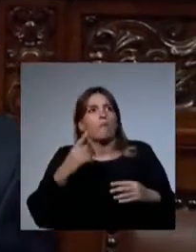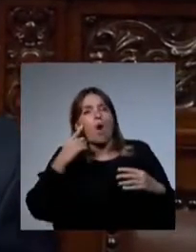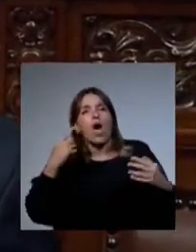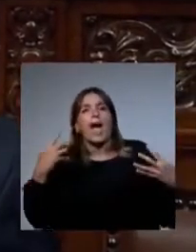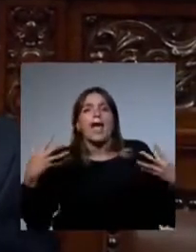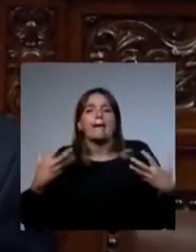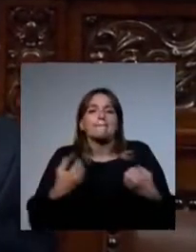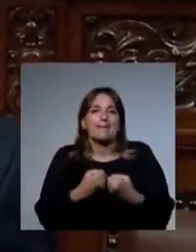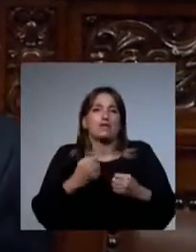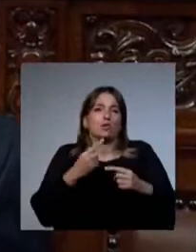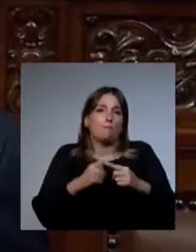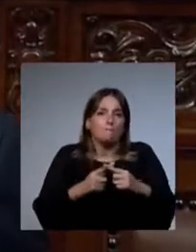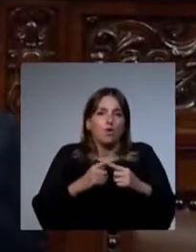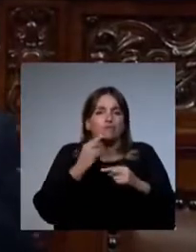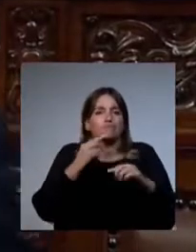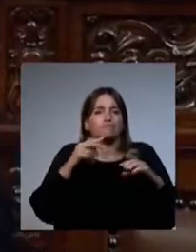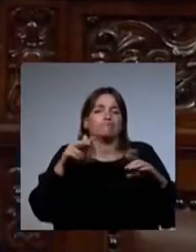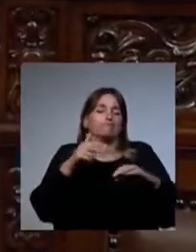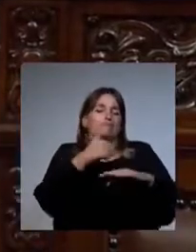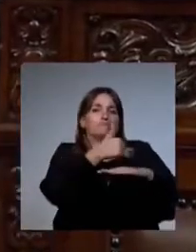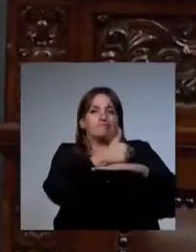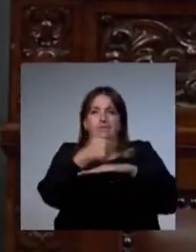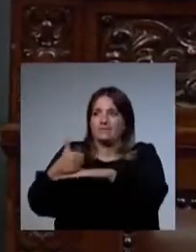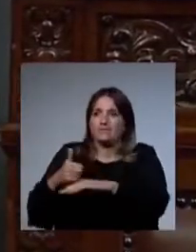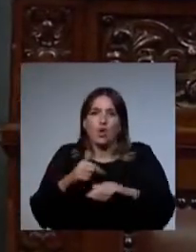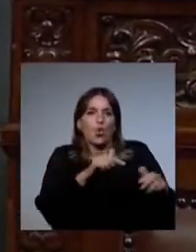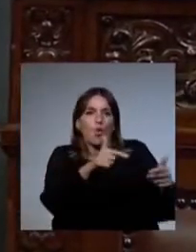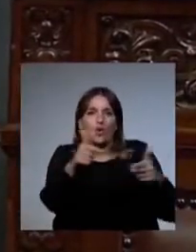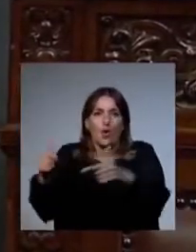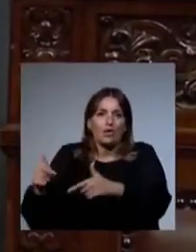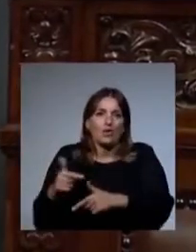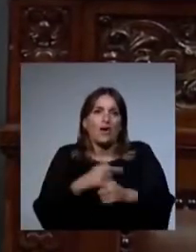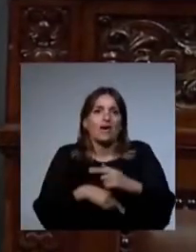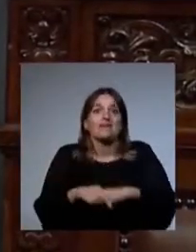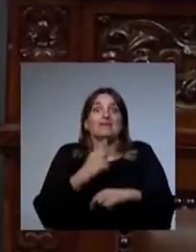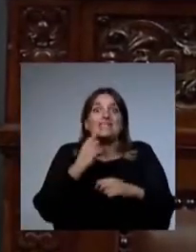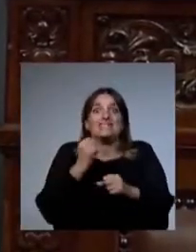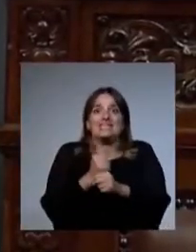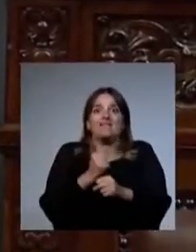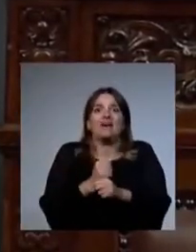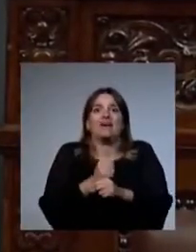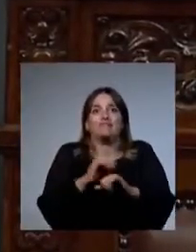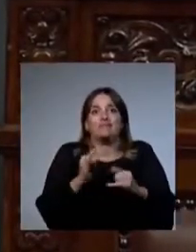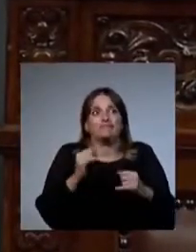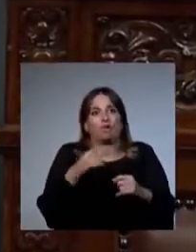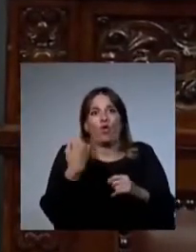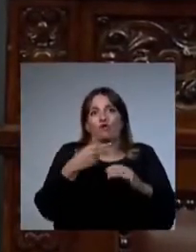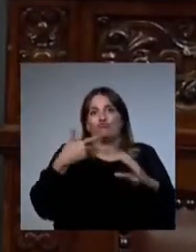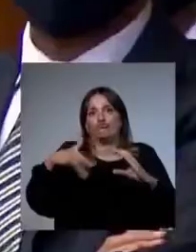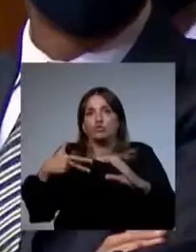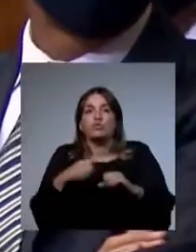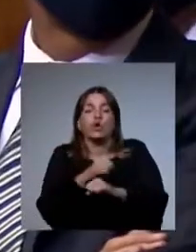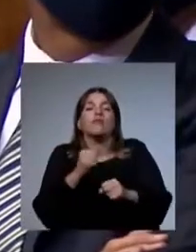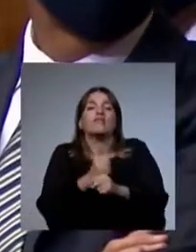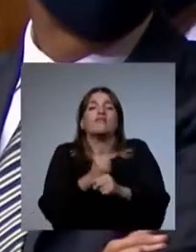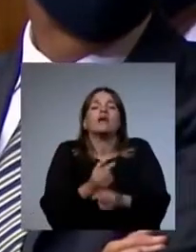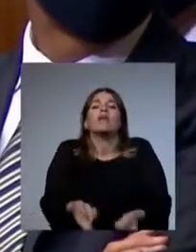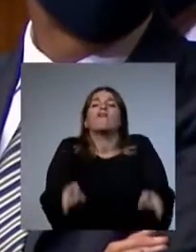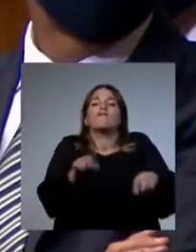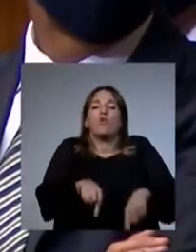de esta suspensión y empezar a trabajar para un pronto retorno a clases.